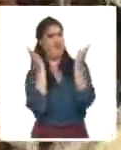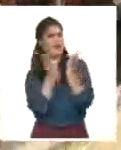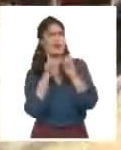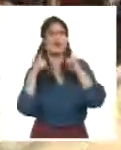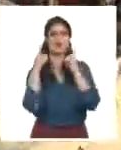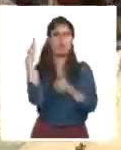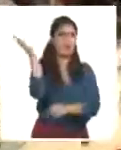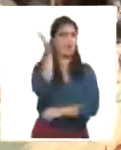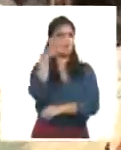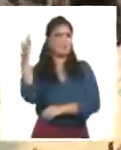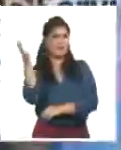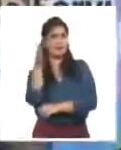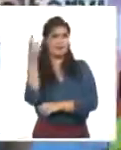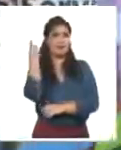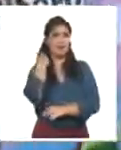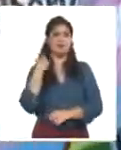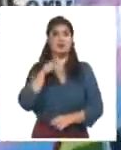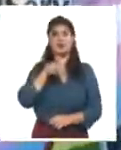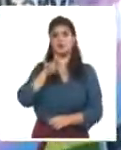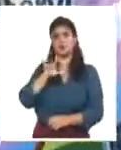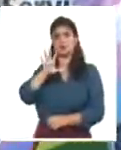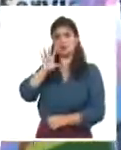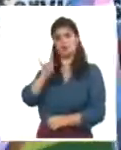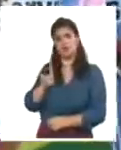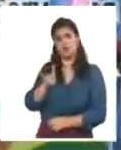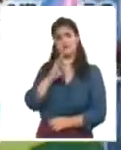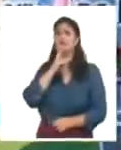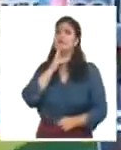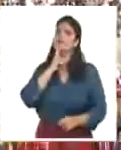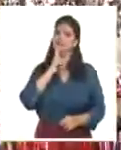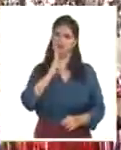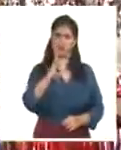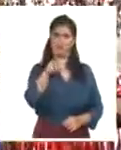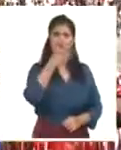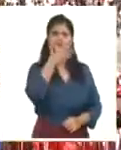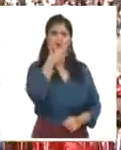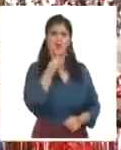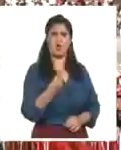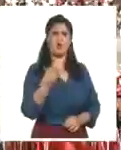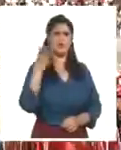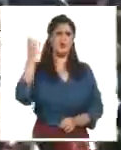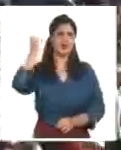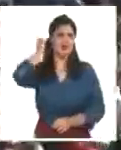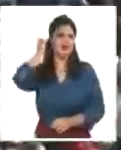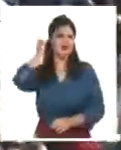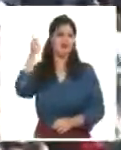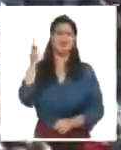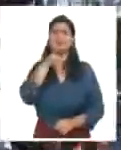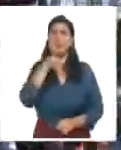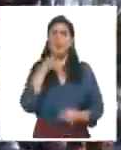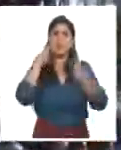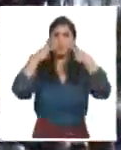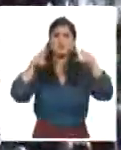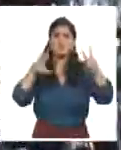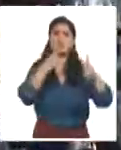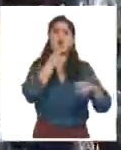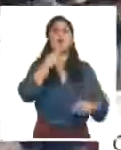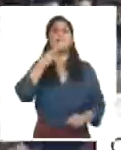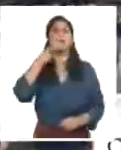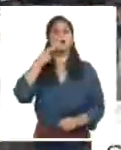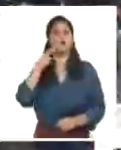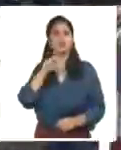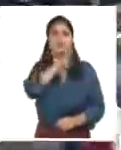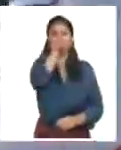en 1959 respondieran a un joven Raúl que evocaba a Martí al preguntar al pueblo,